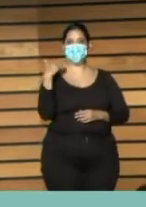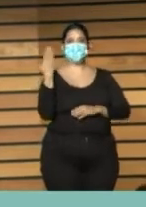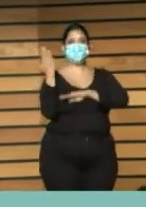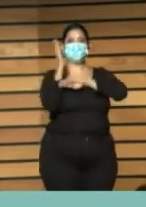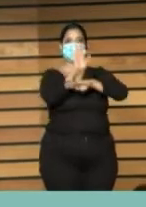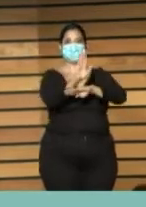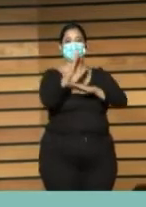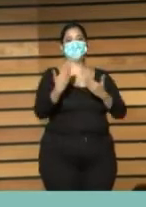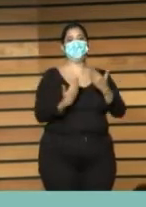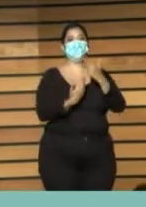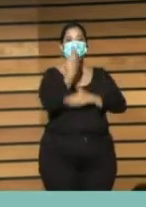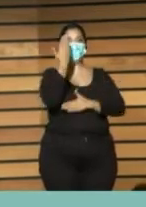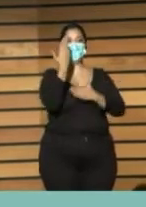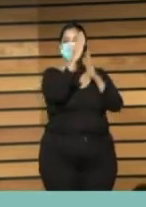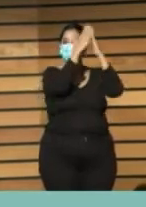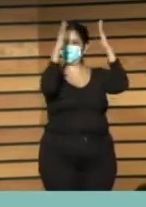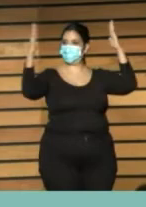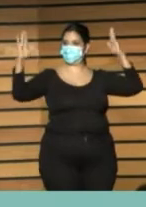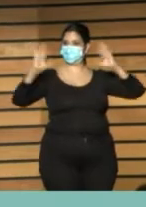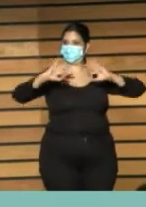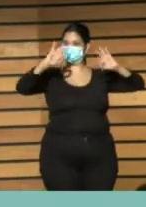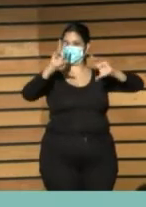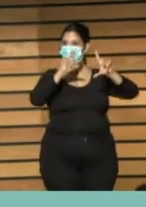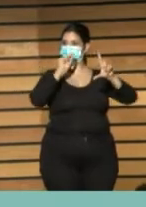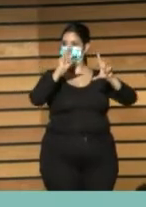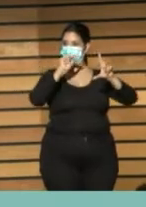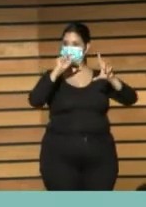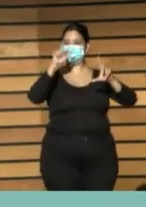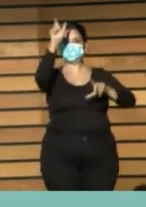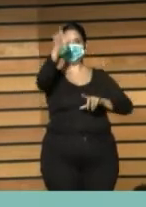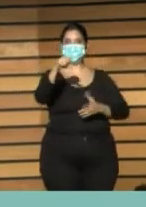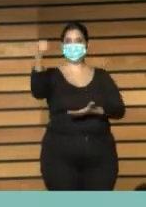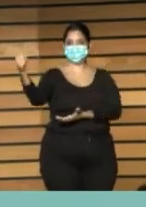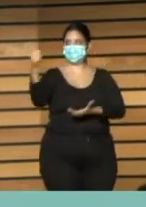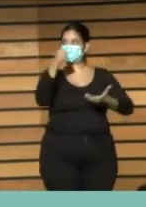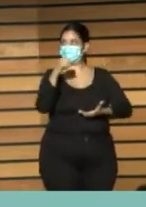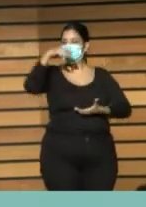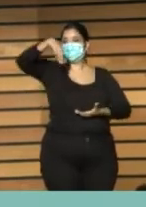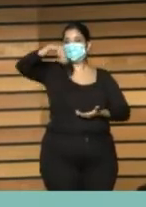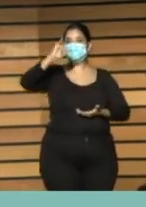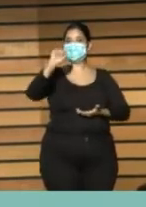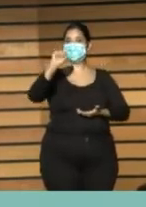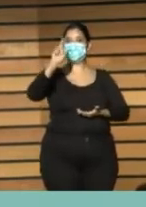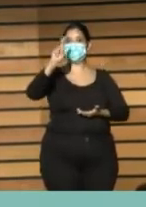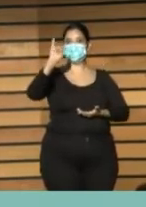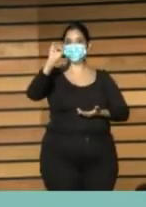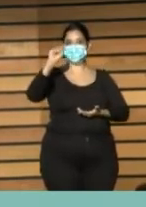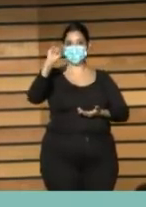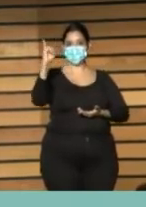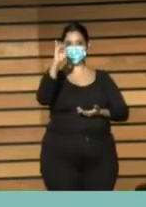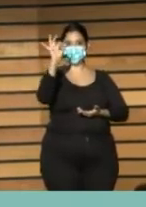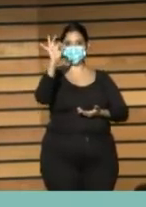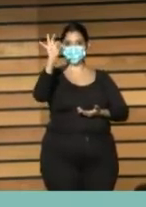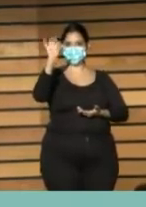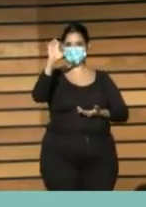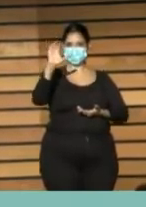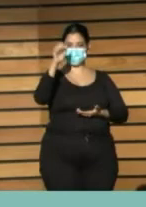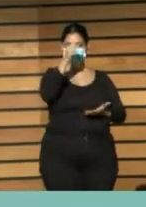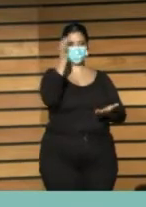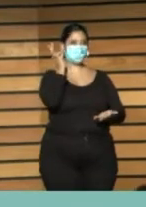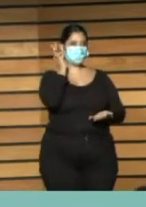la biblioteca del año 2013. Recoge el premio María José Rufete Aznar, que creo que está por aquí.